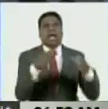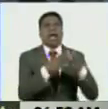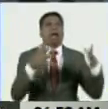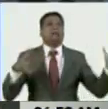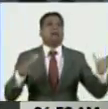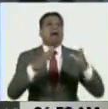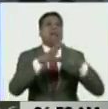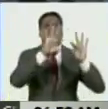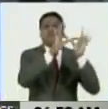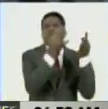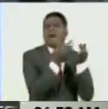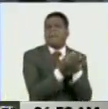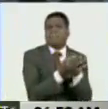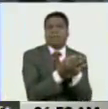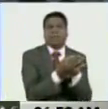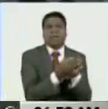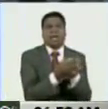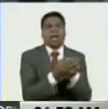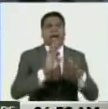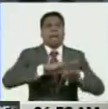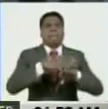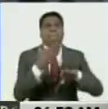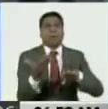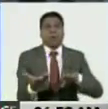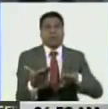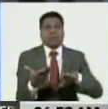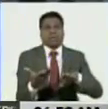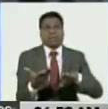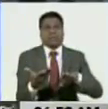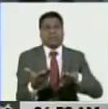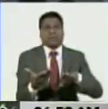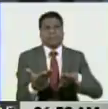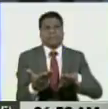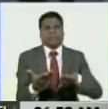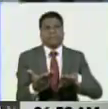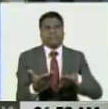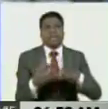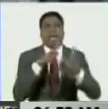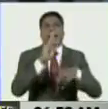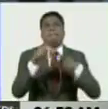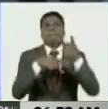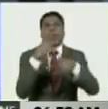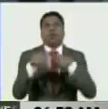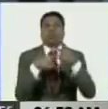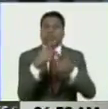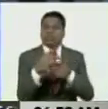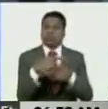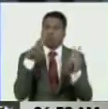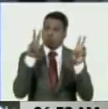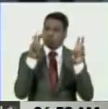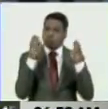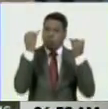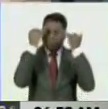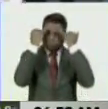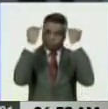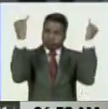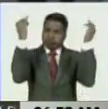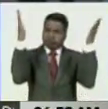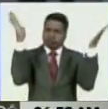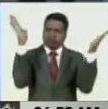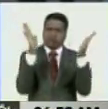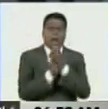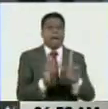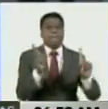Nacional Electoral, porque definitivamente este proceso es inédito, porque por primera vez